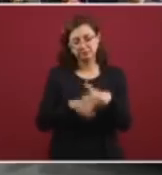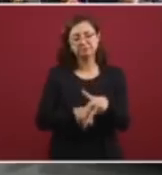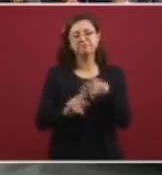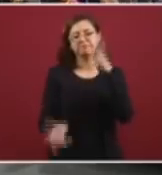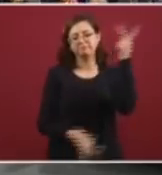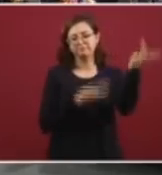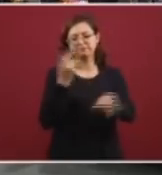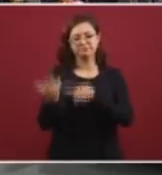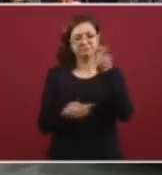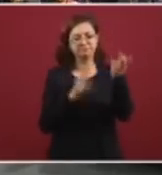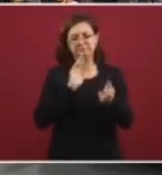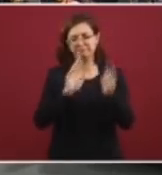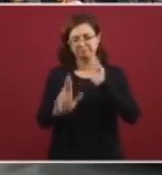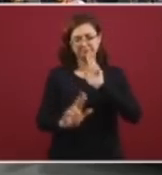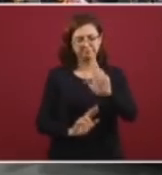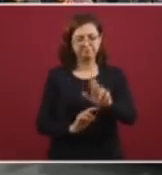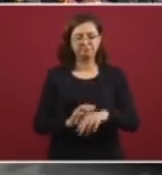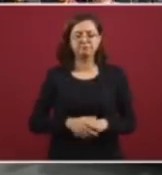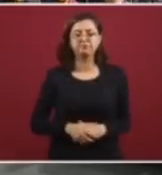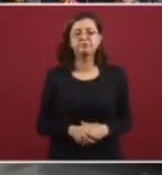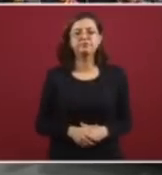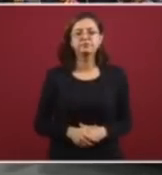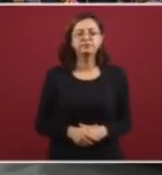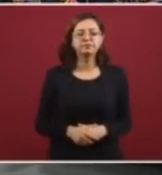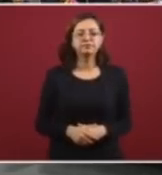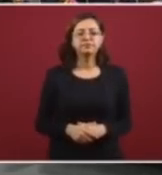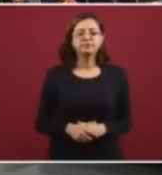sesión de preguntas y respuestas.